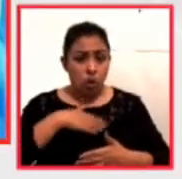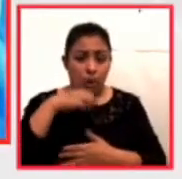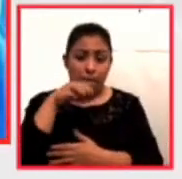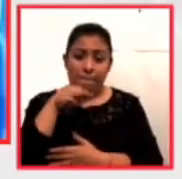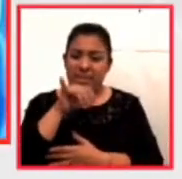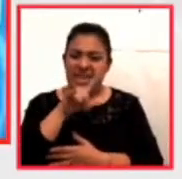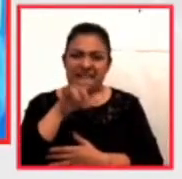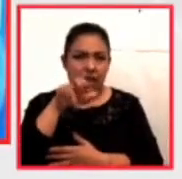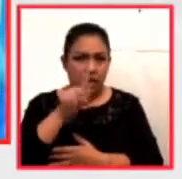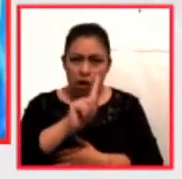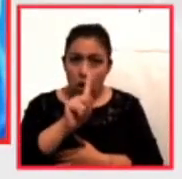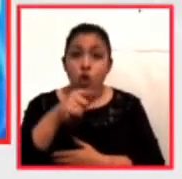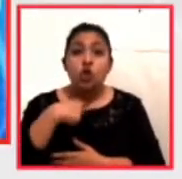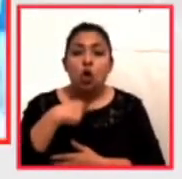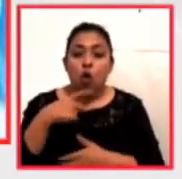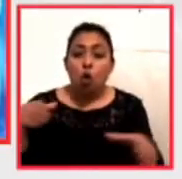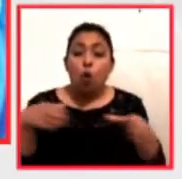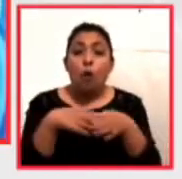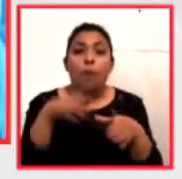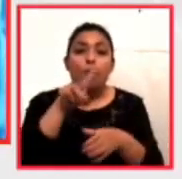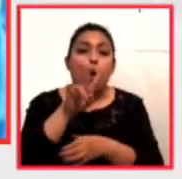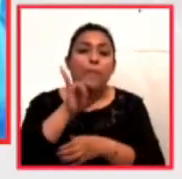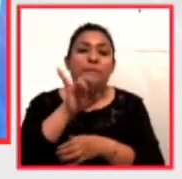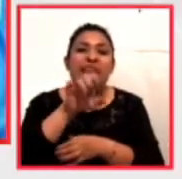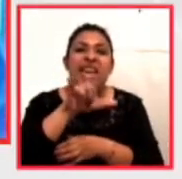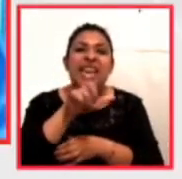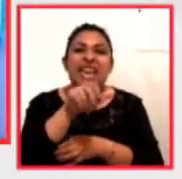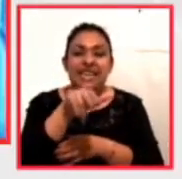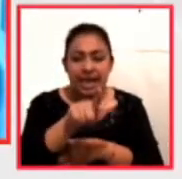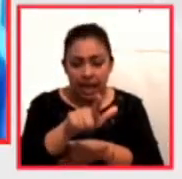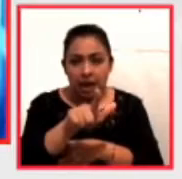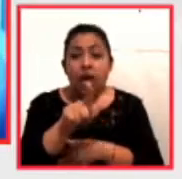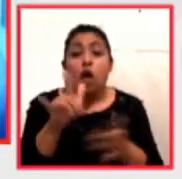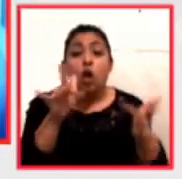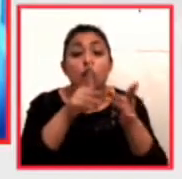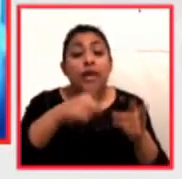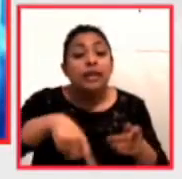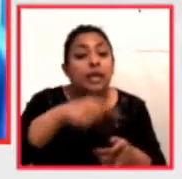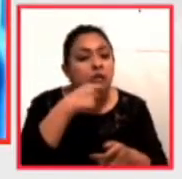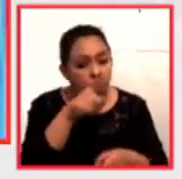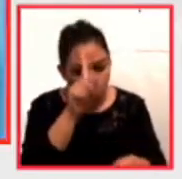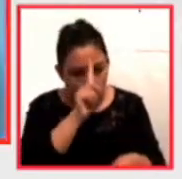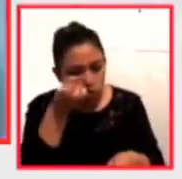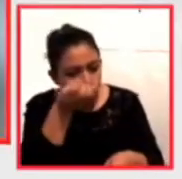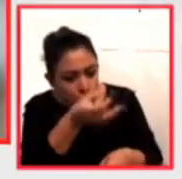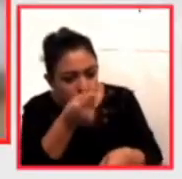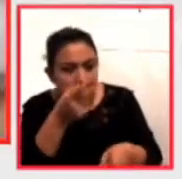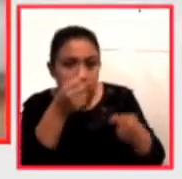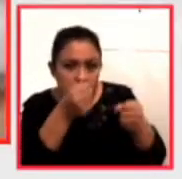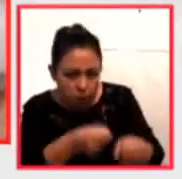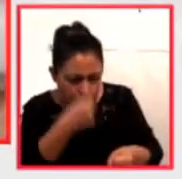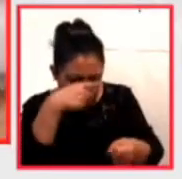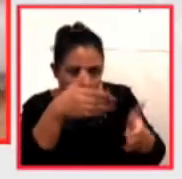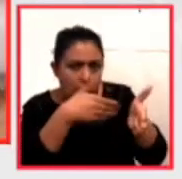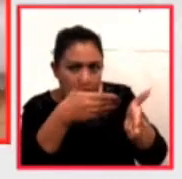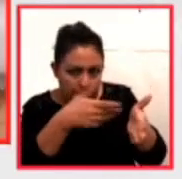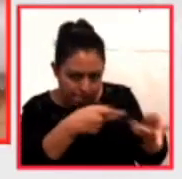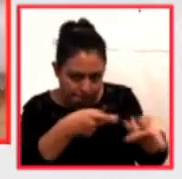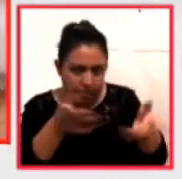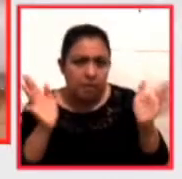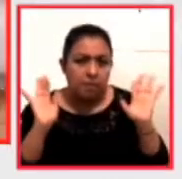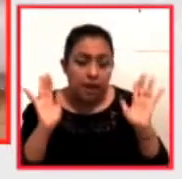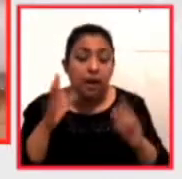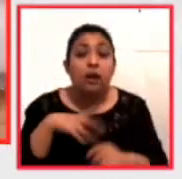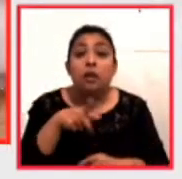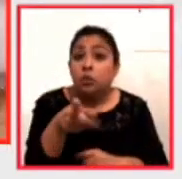viegenial. Y entonces ella se conecta con los niños y les da tips de seguridad para que preparen sus alimentos. ¿Te lo